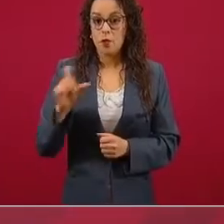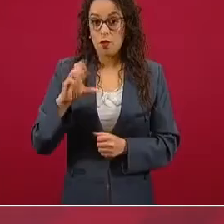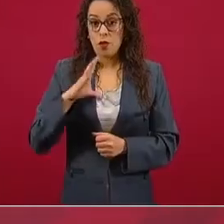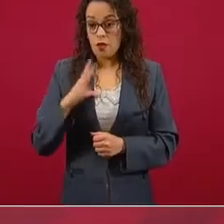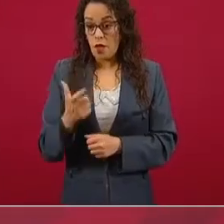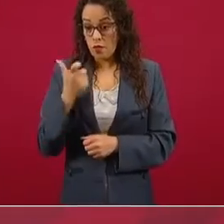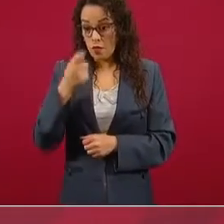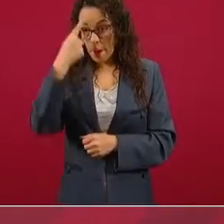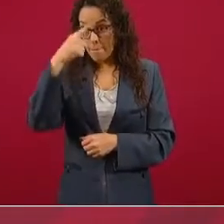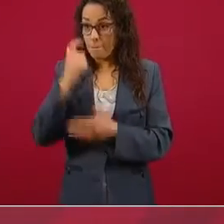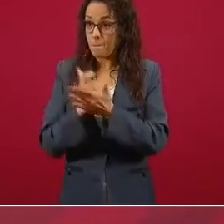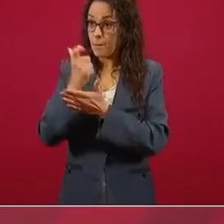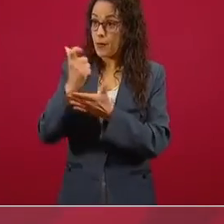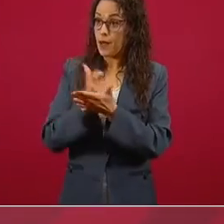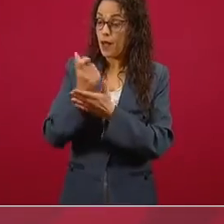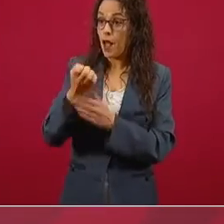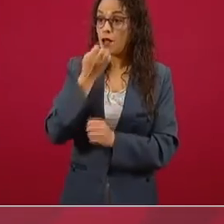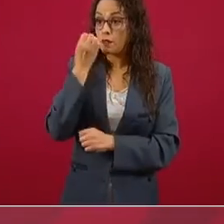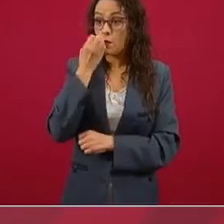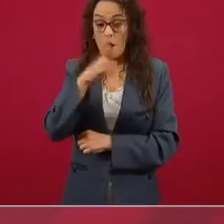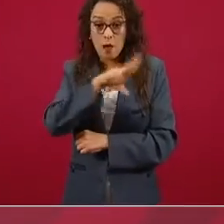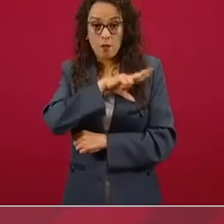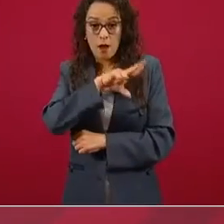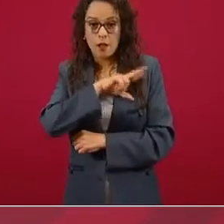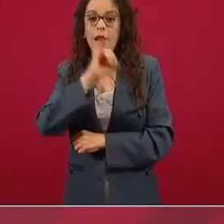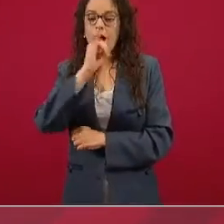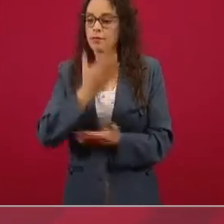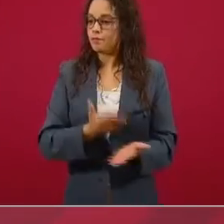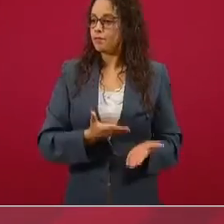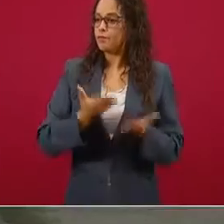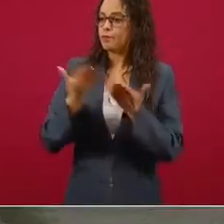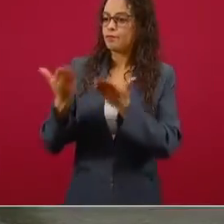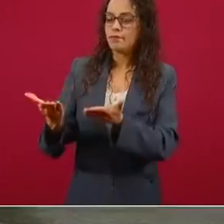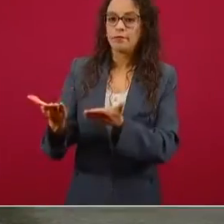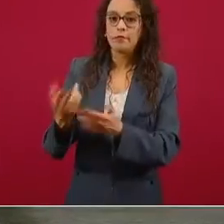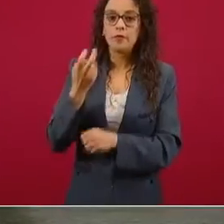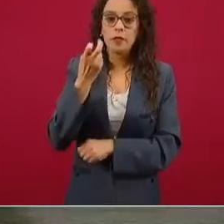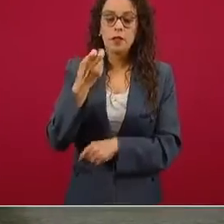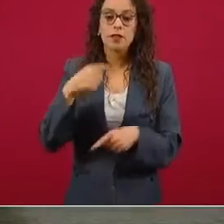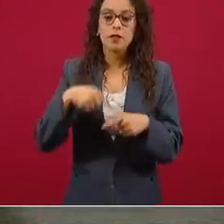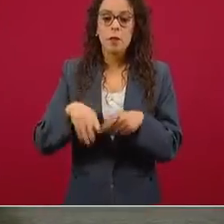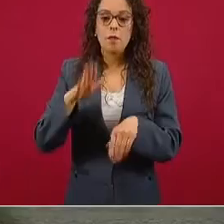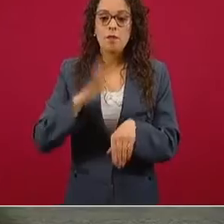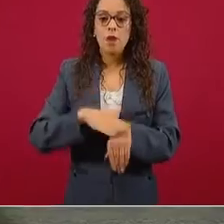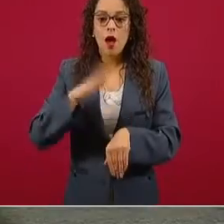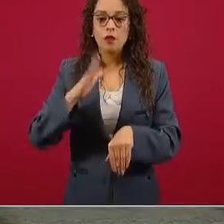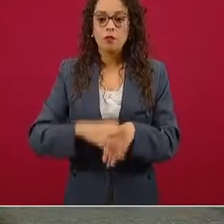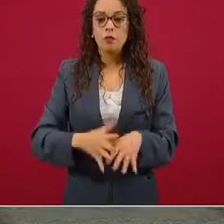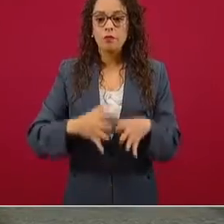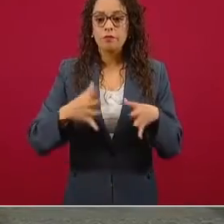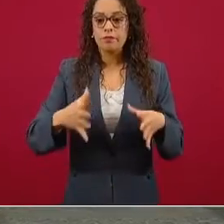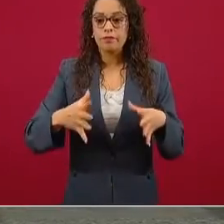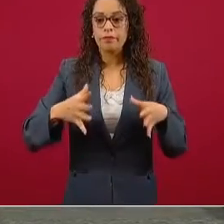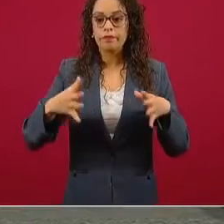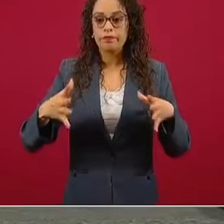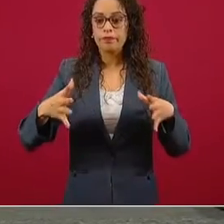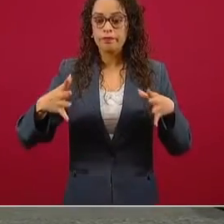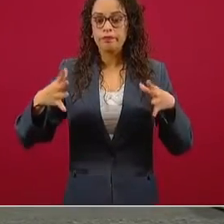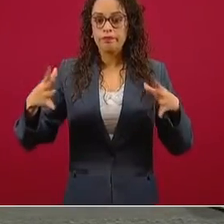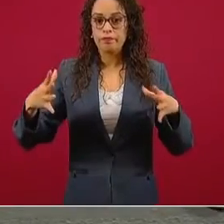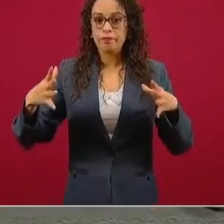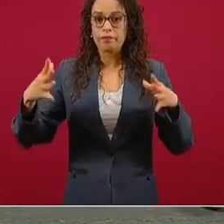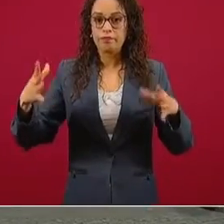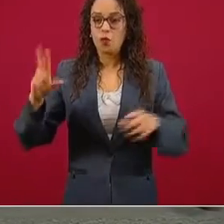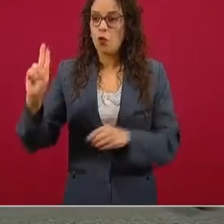pagar colegiaturas. Y creció la matrícula en las universidades